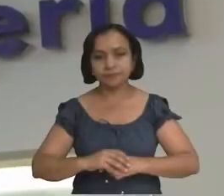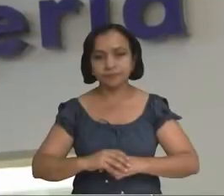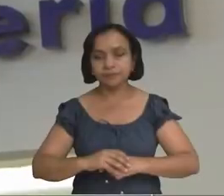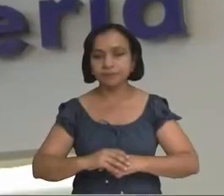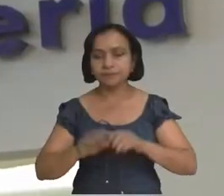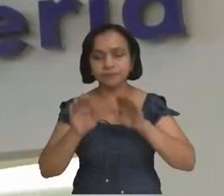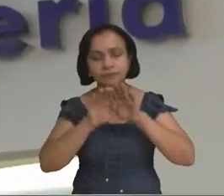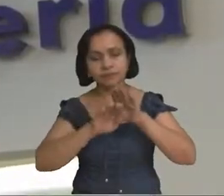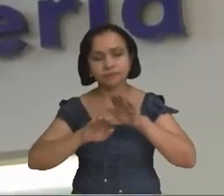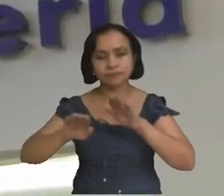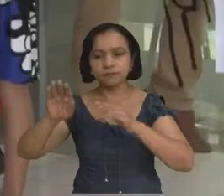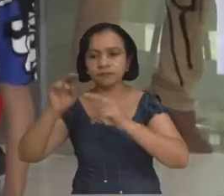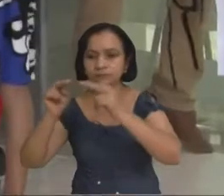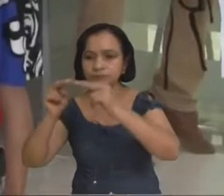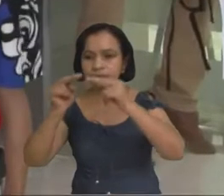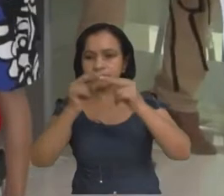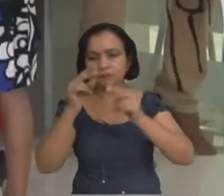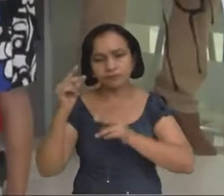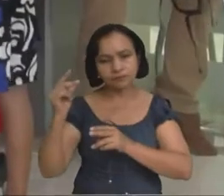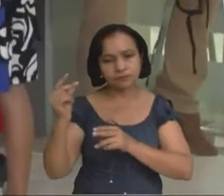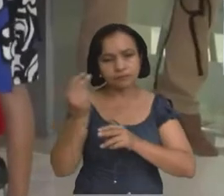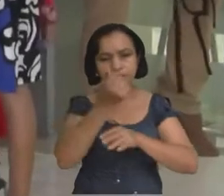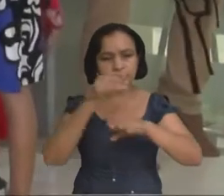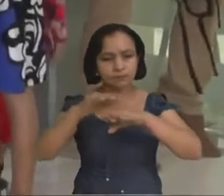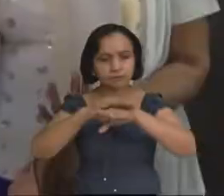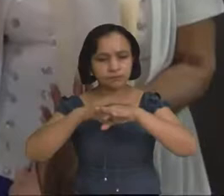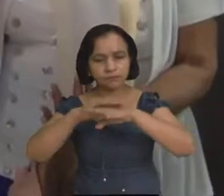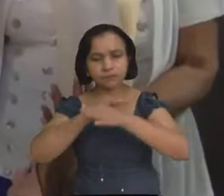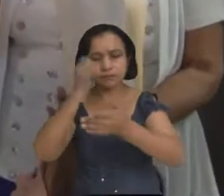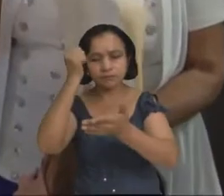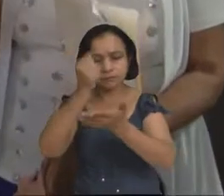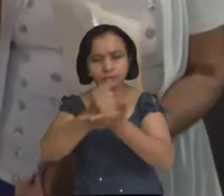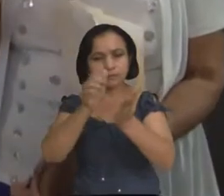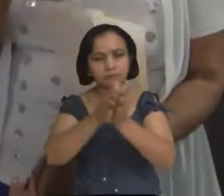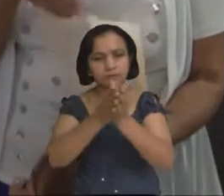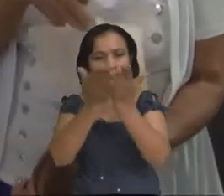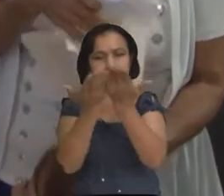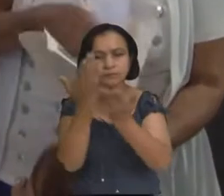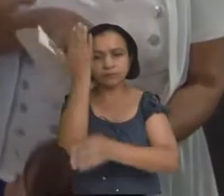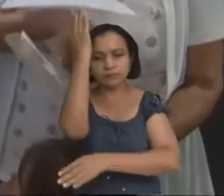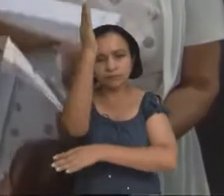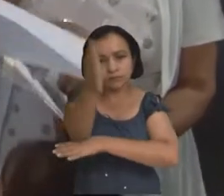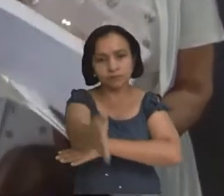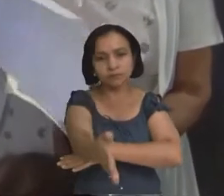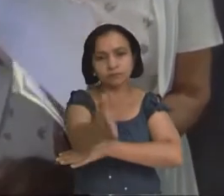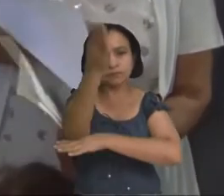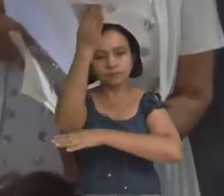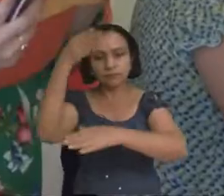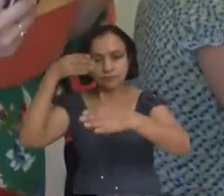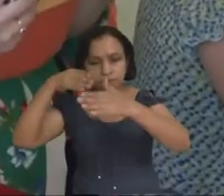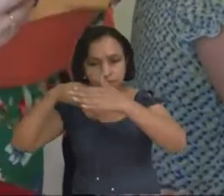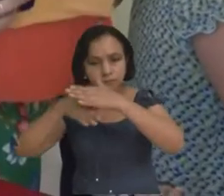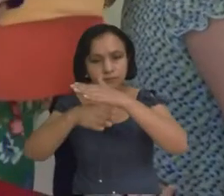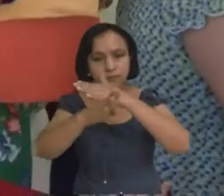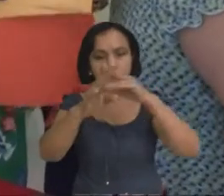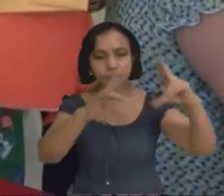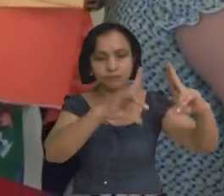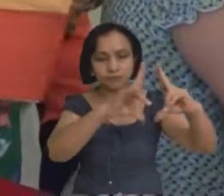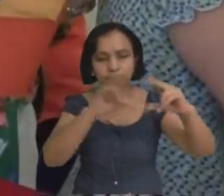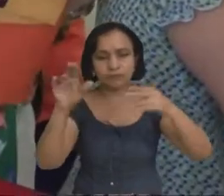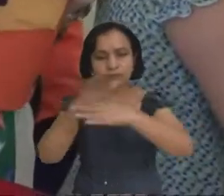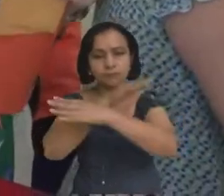Mayor articulación para agilizar todos los trámites migratorios en los puestos fronterizos terrestres es lo que preparan